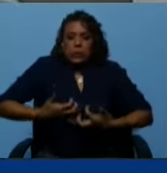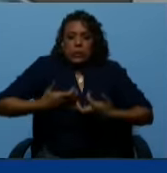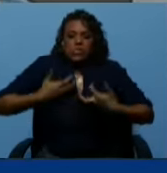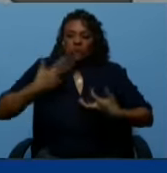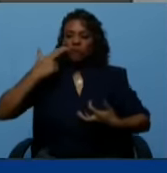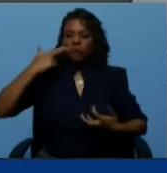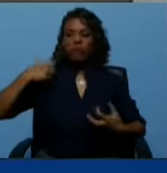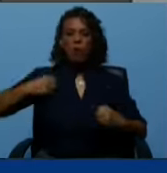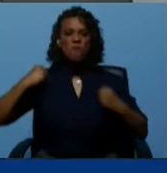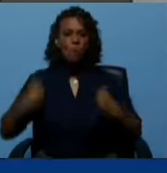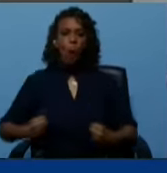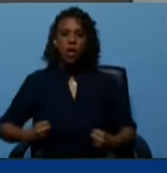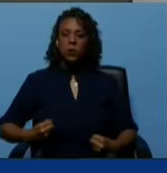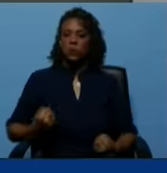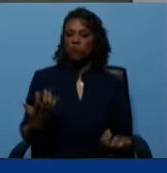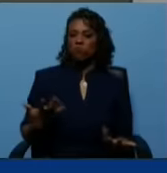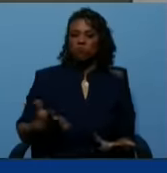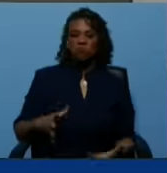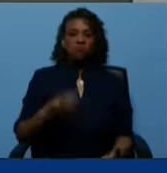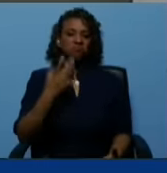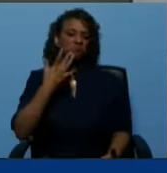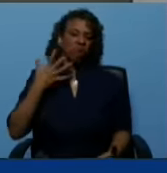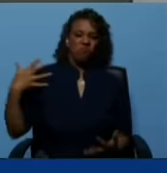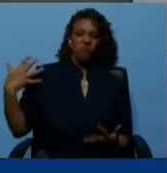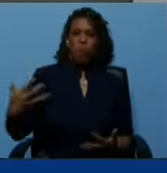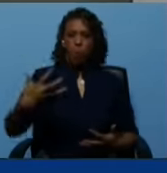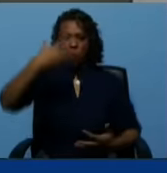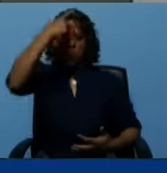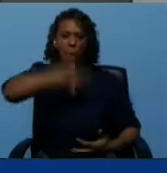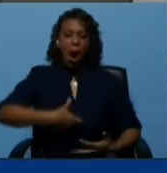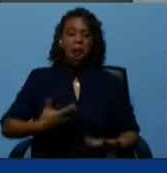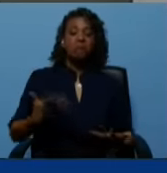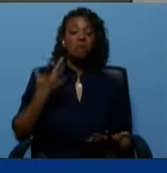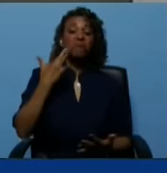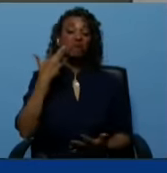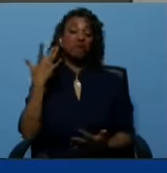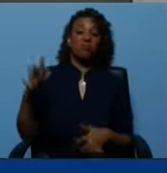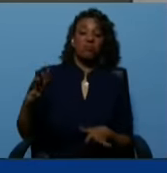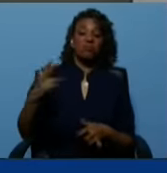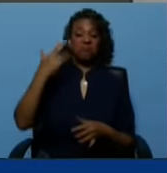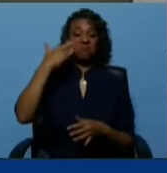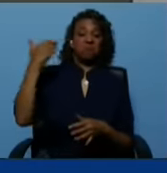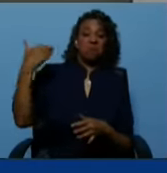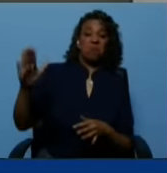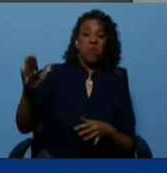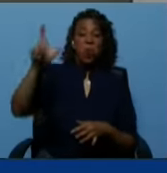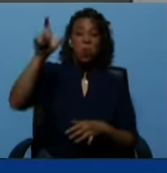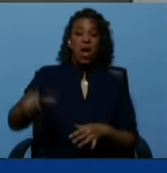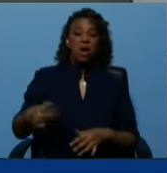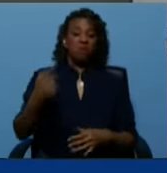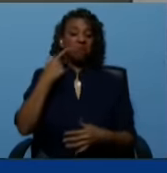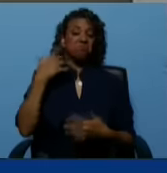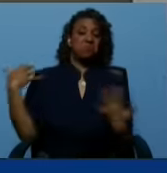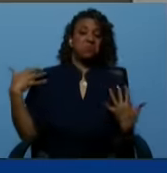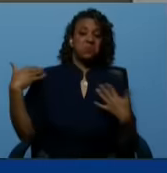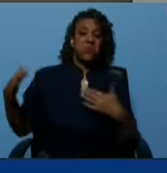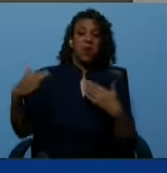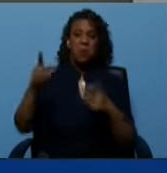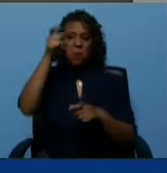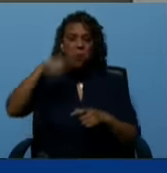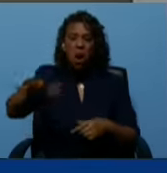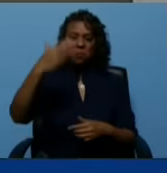ego. Se creen superiores porque tienen la sangre azul, porque son fascistas, se creen que están por